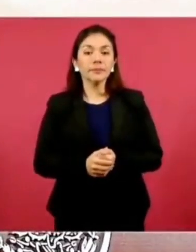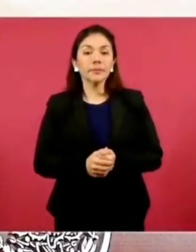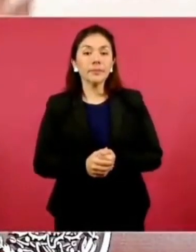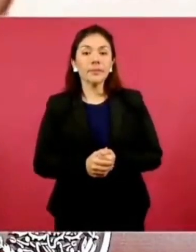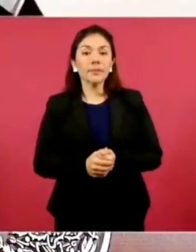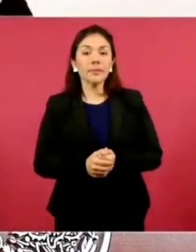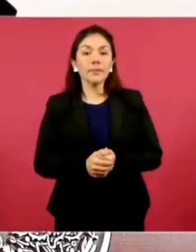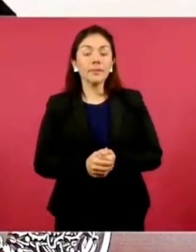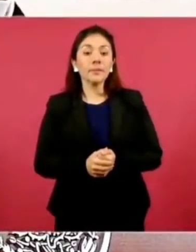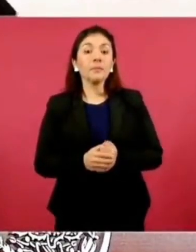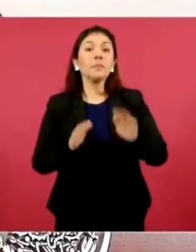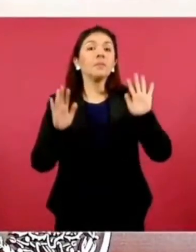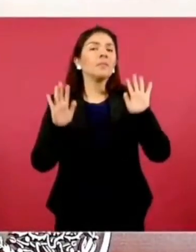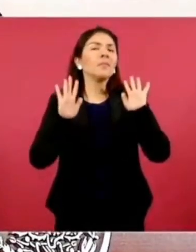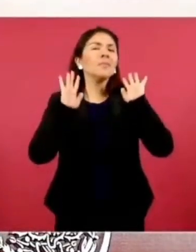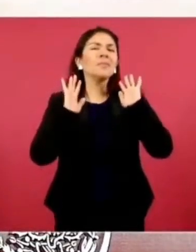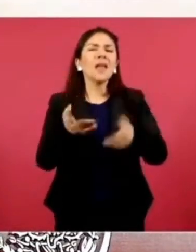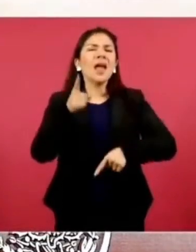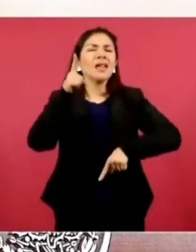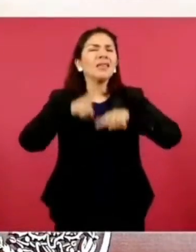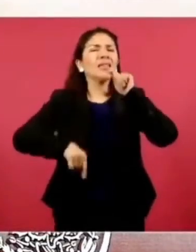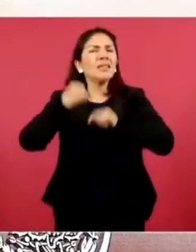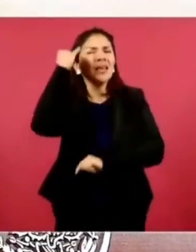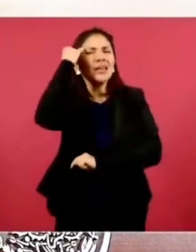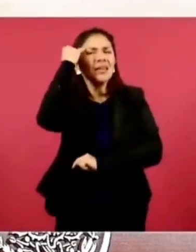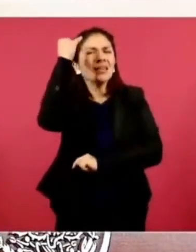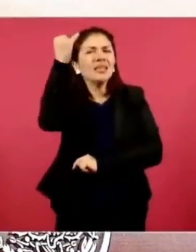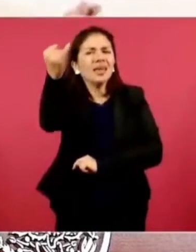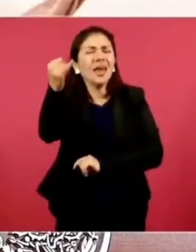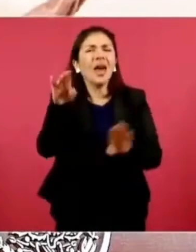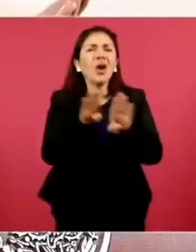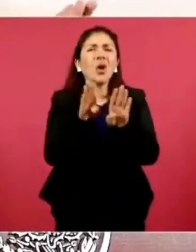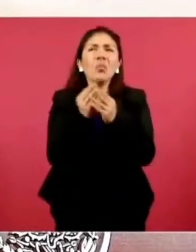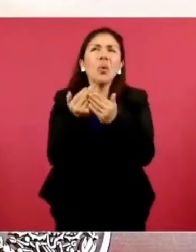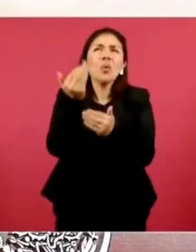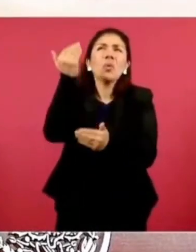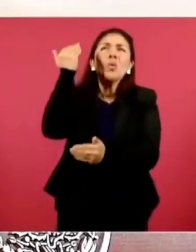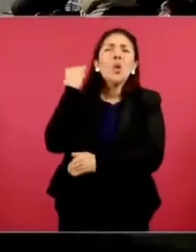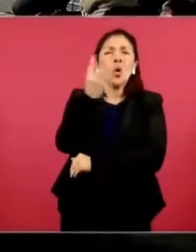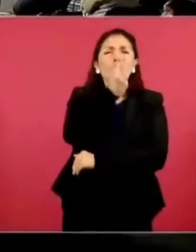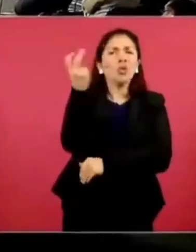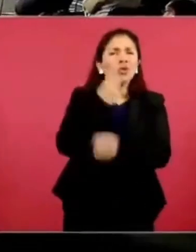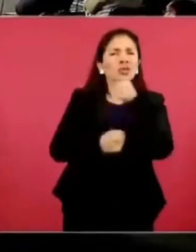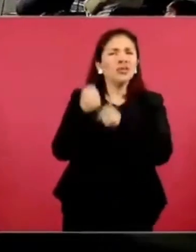y ya abandonar la política de hace 200 años,